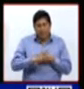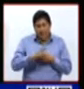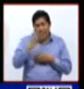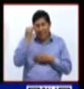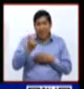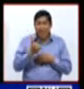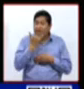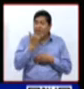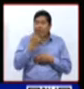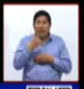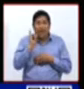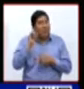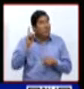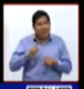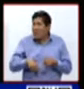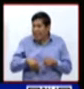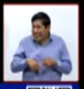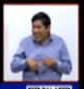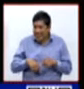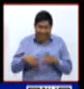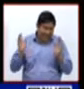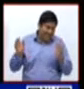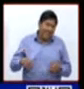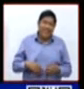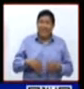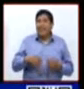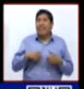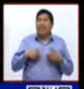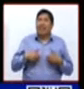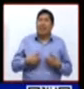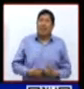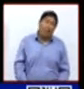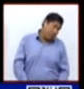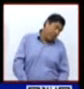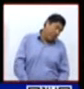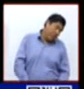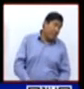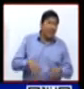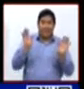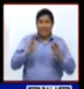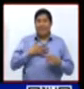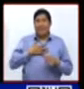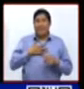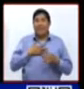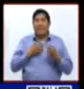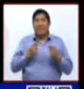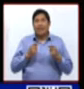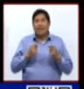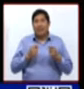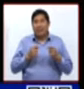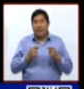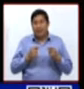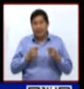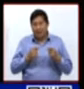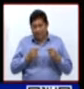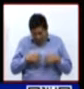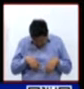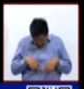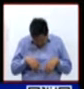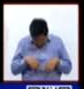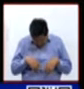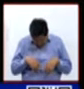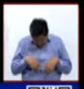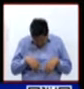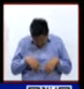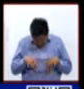porque... Anoche no pude. ¿No? Cansancio, yo entiendo. Ha habido muchas... Yo, por ejemplo, he tratado de verla, pero la vez que sacaba